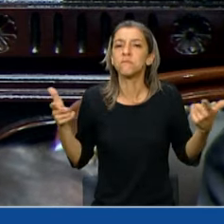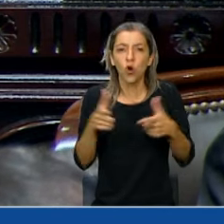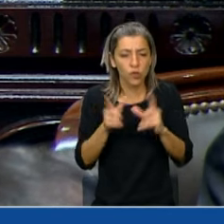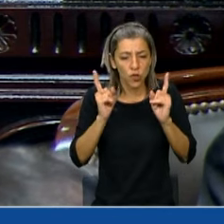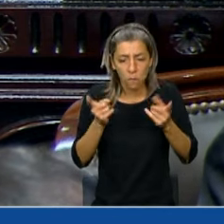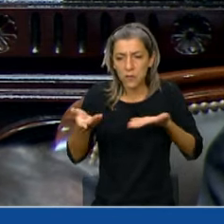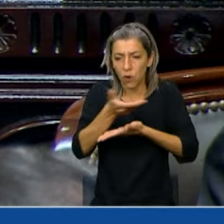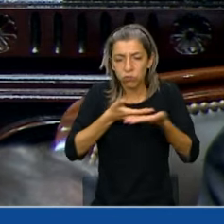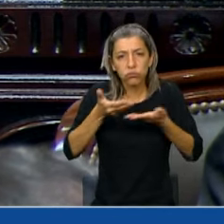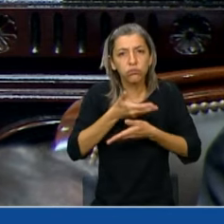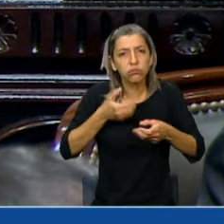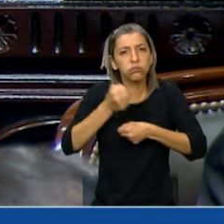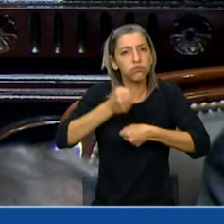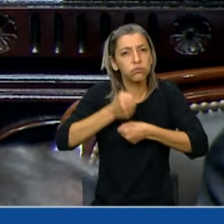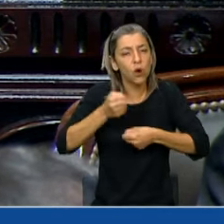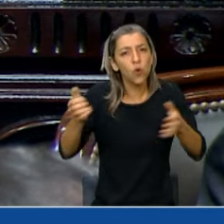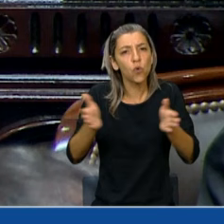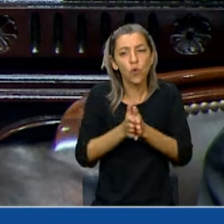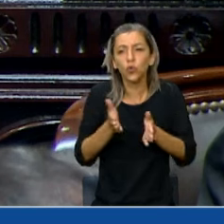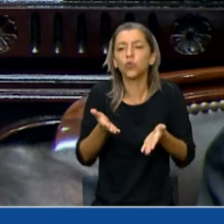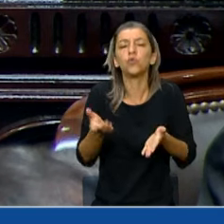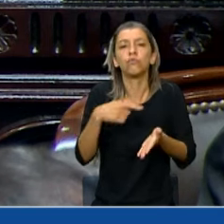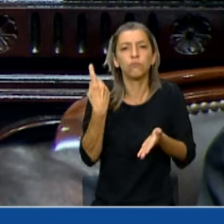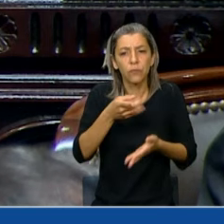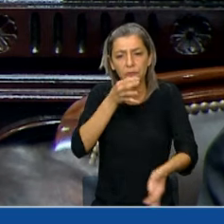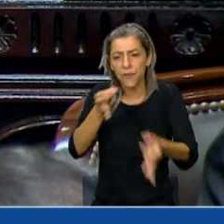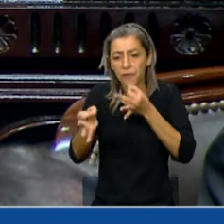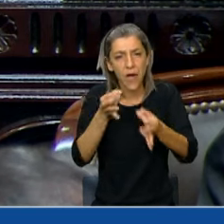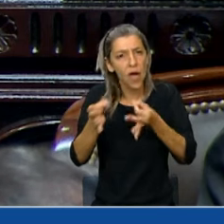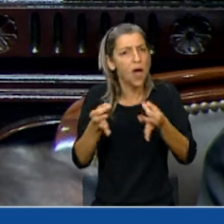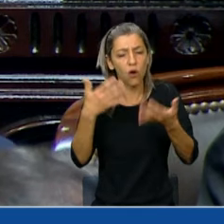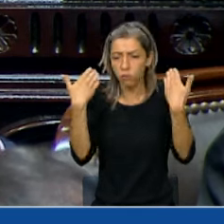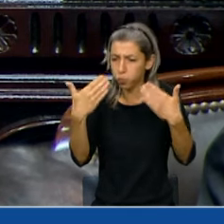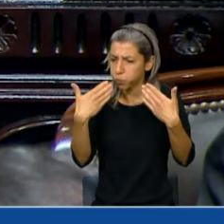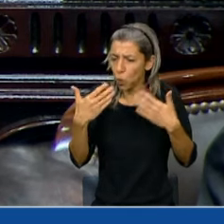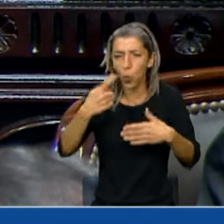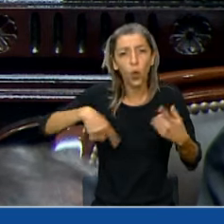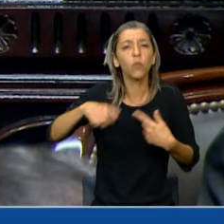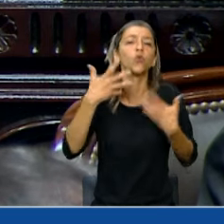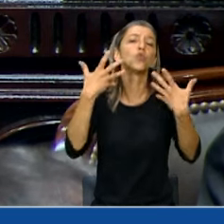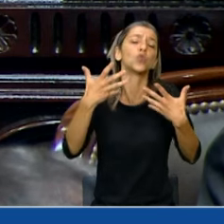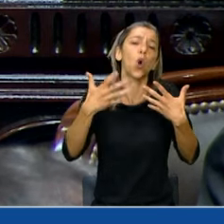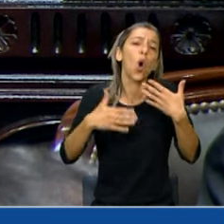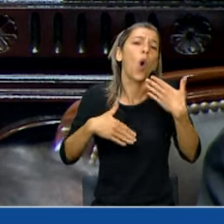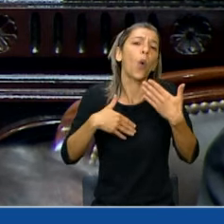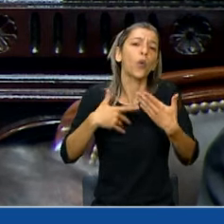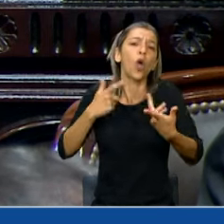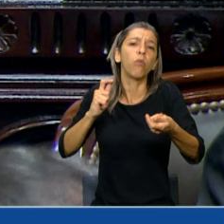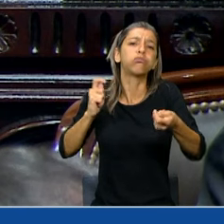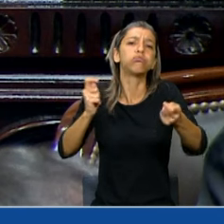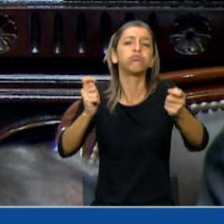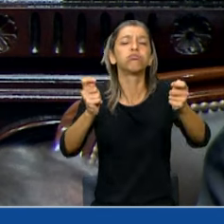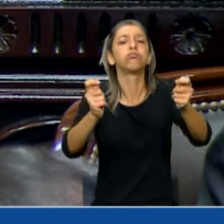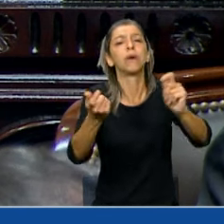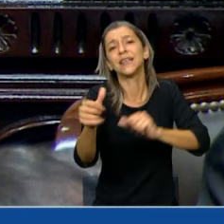comisión se logró Establecer un diálogo productivo que deberá ir ajustándose obviamente como en la